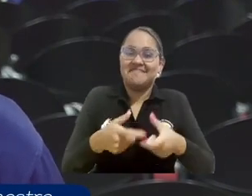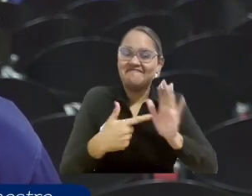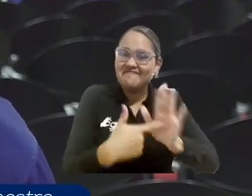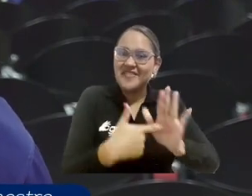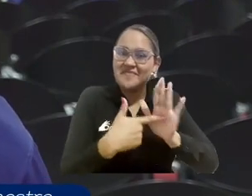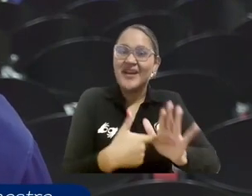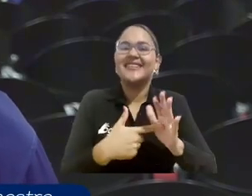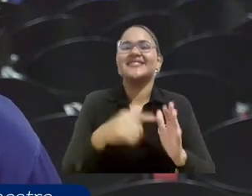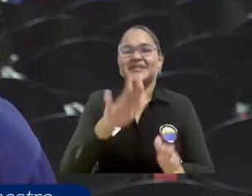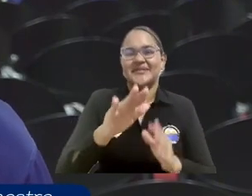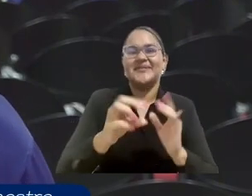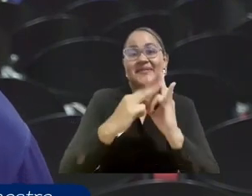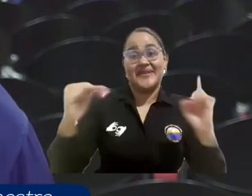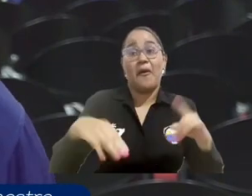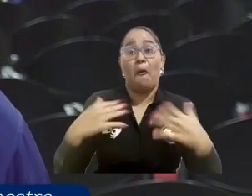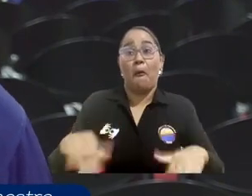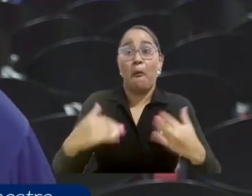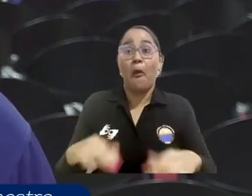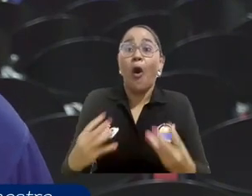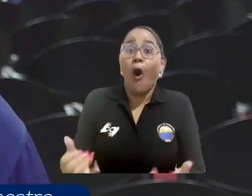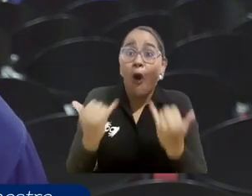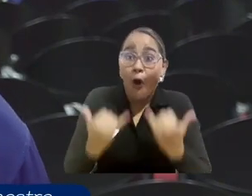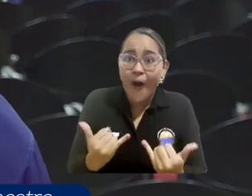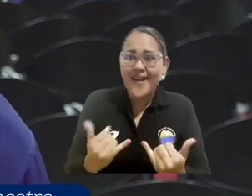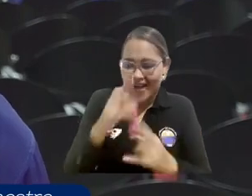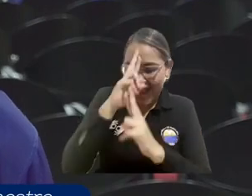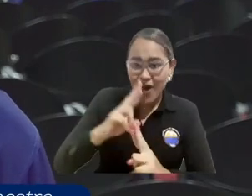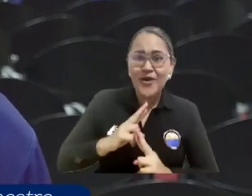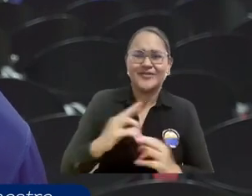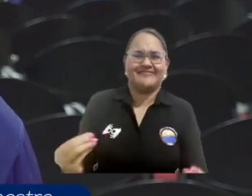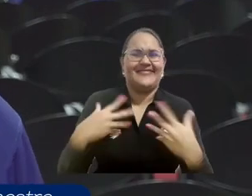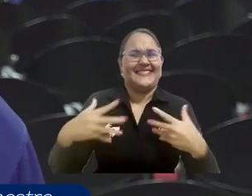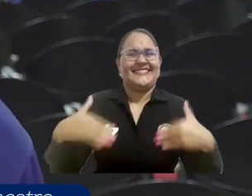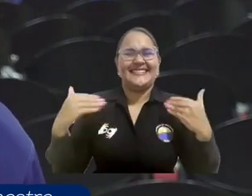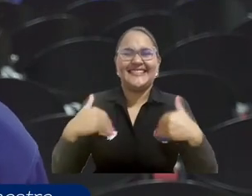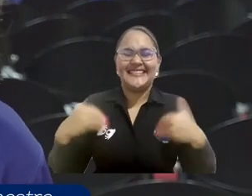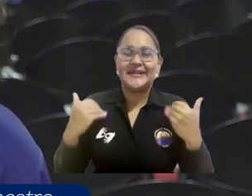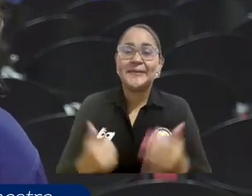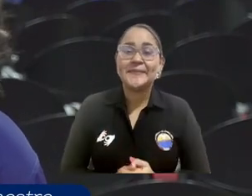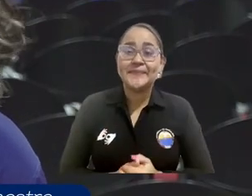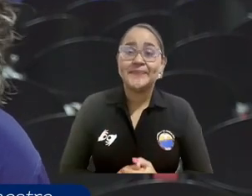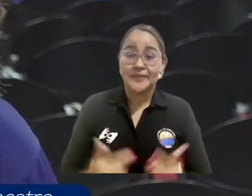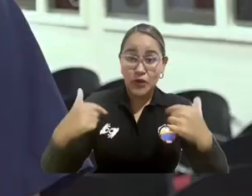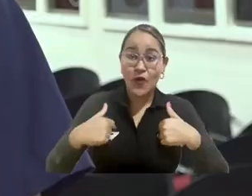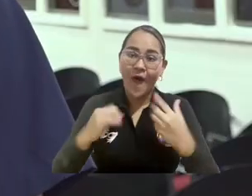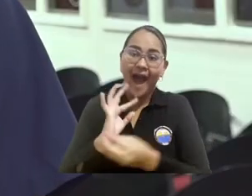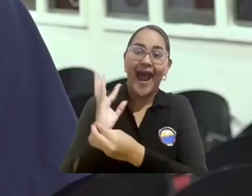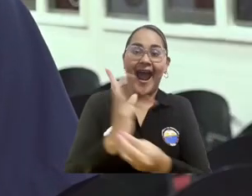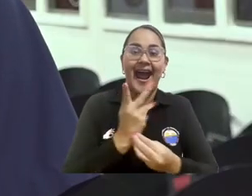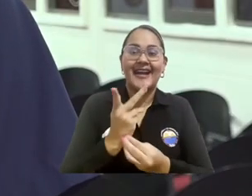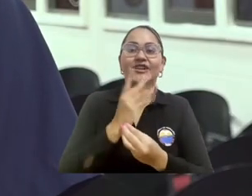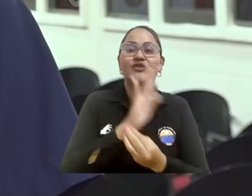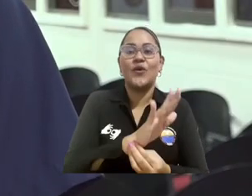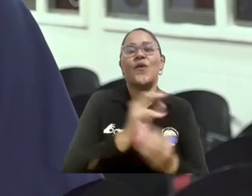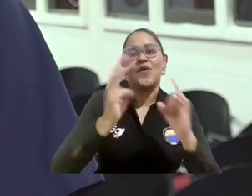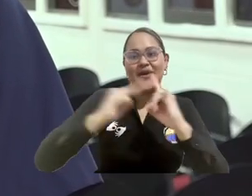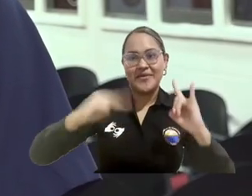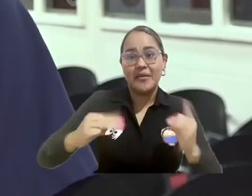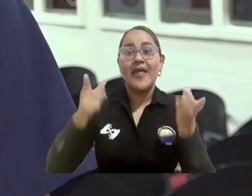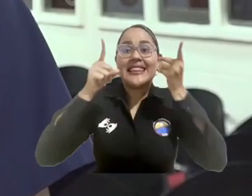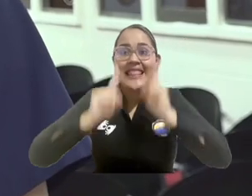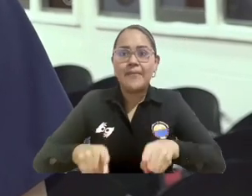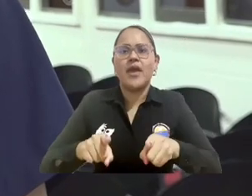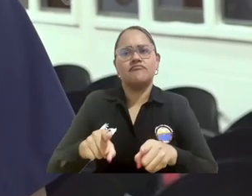trayéndole medalla a la Universidad del Magdalena y es muy gratificante poder recibir estos reconocimientos también. El ser